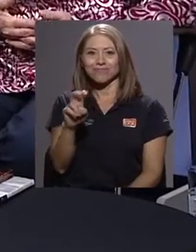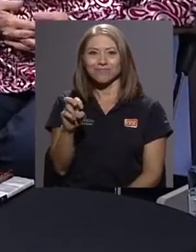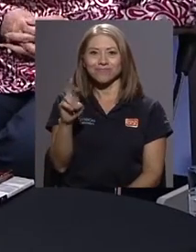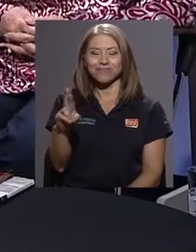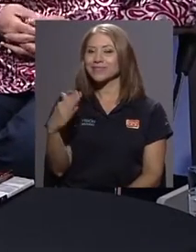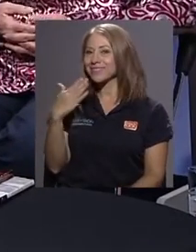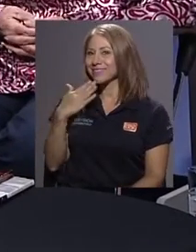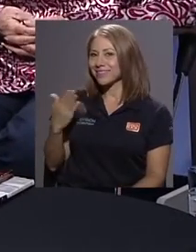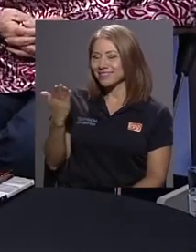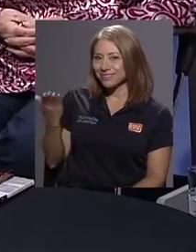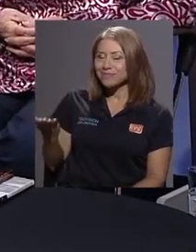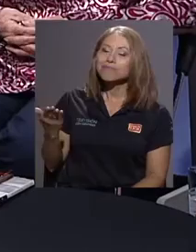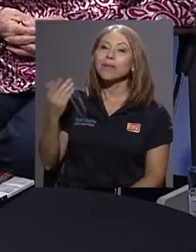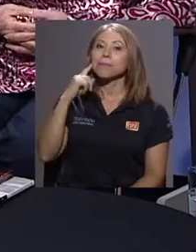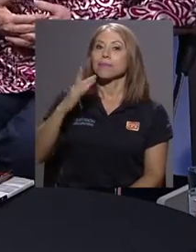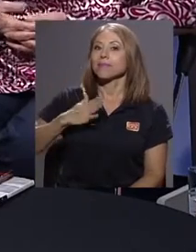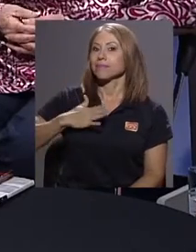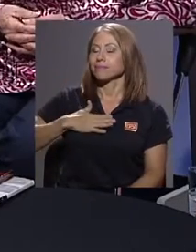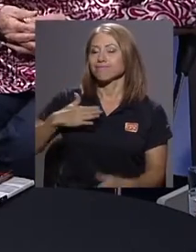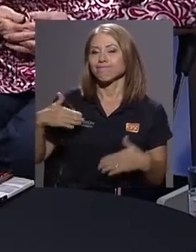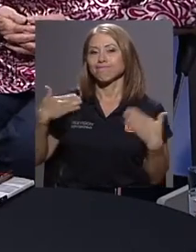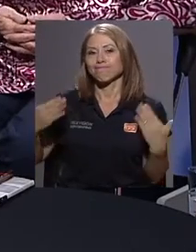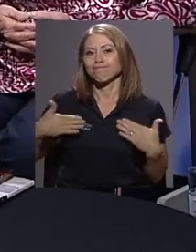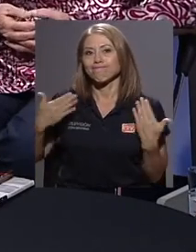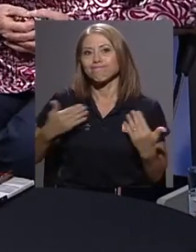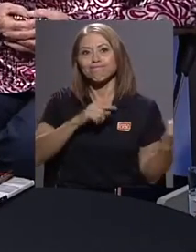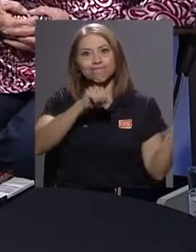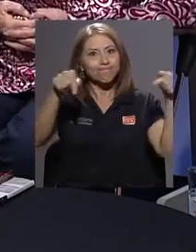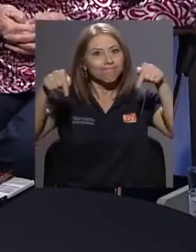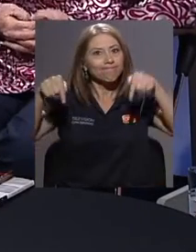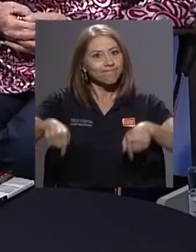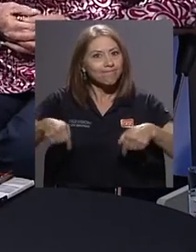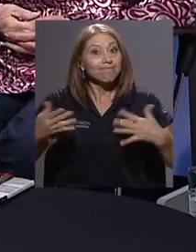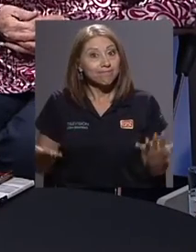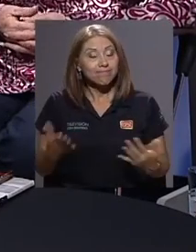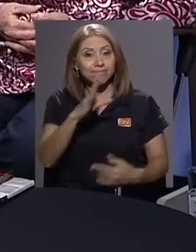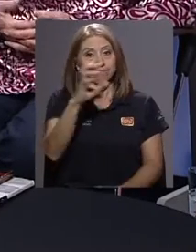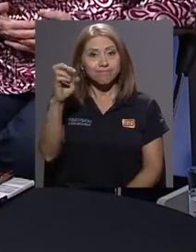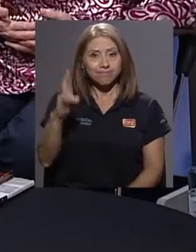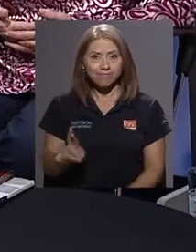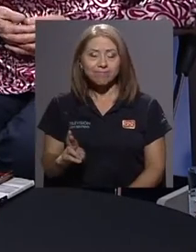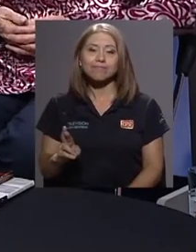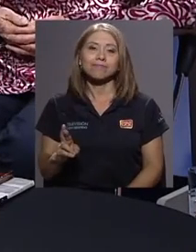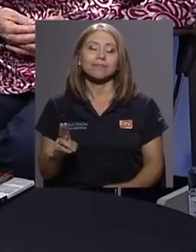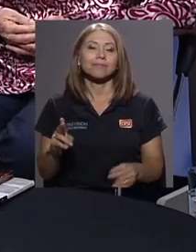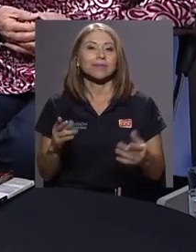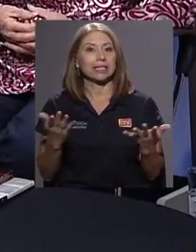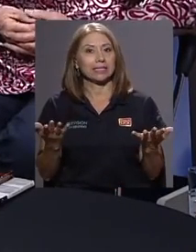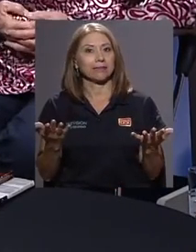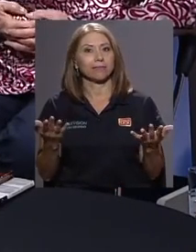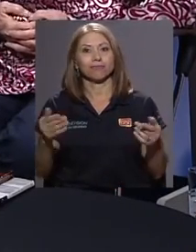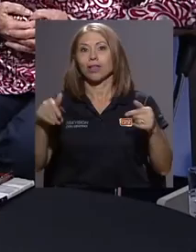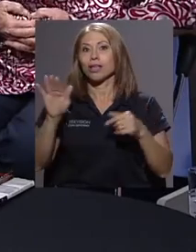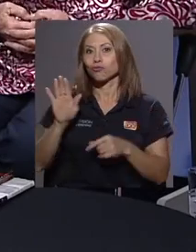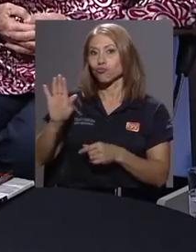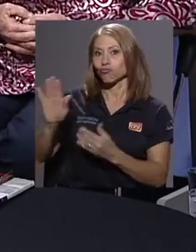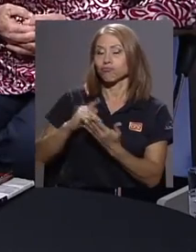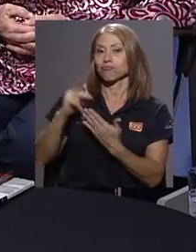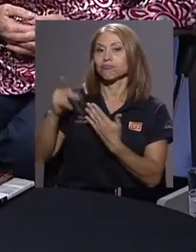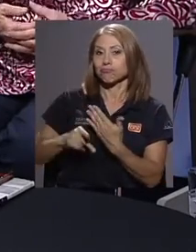marlo para mí es un placer estar aquí primero que nada en costa rica y luego en tu programa